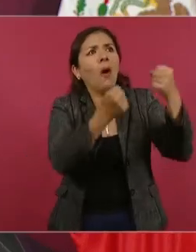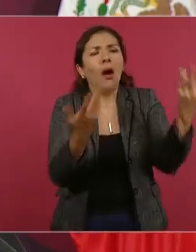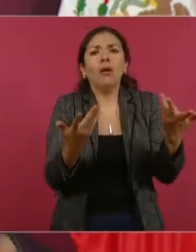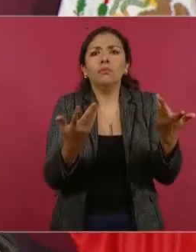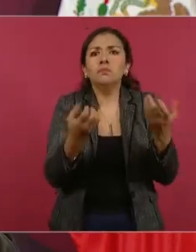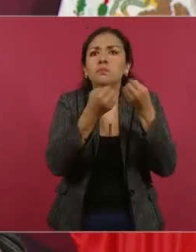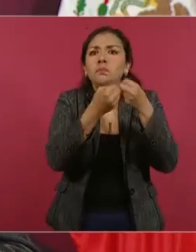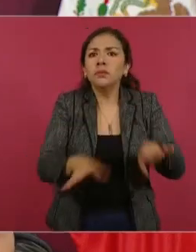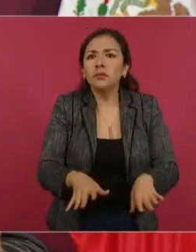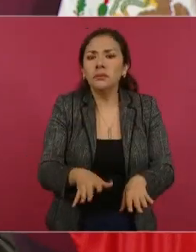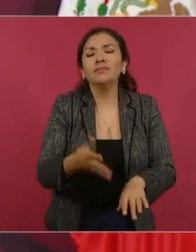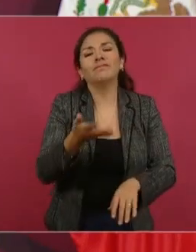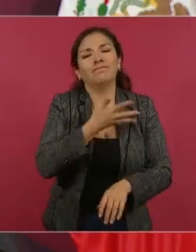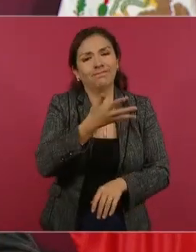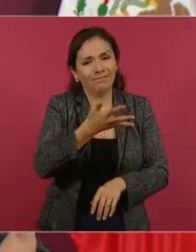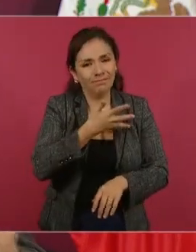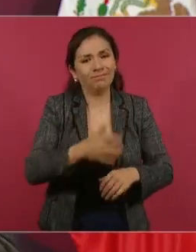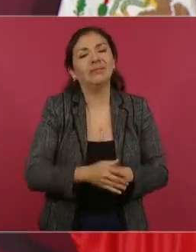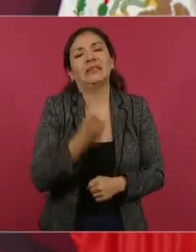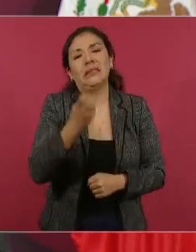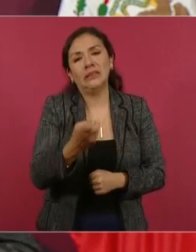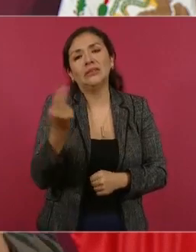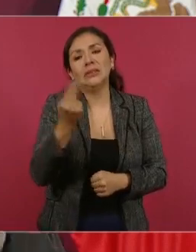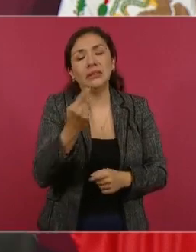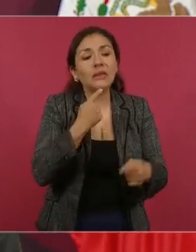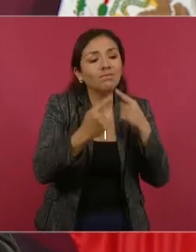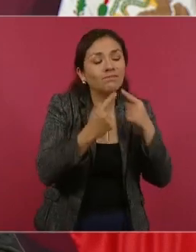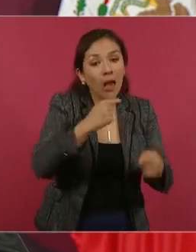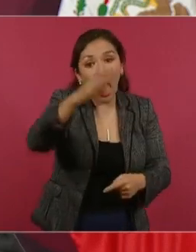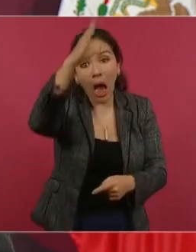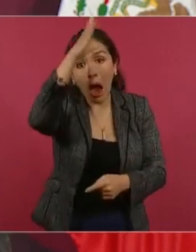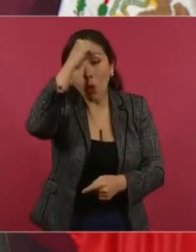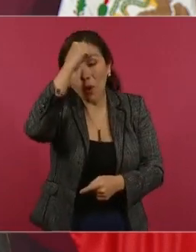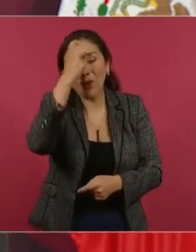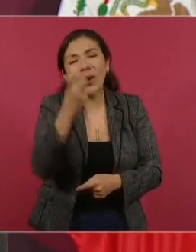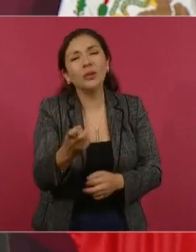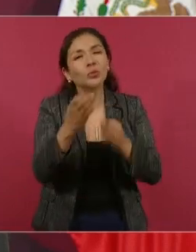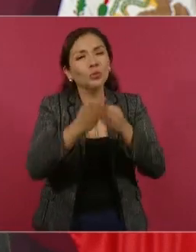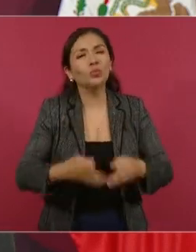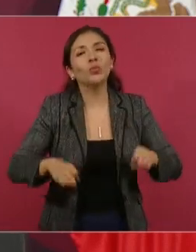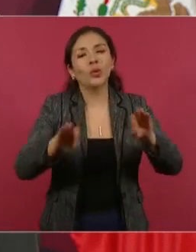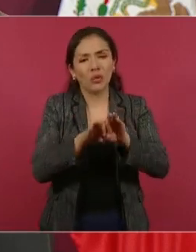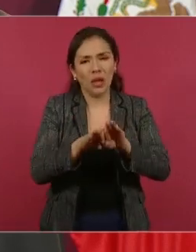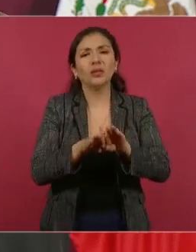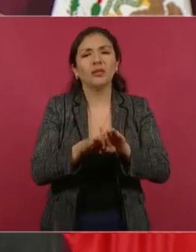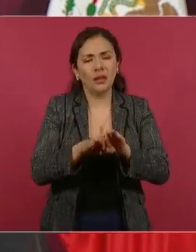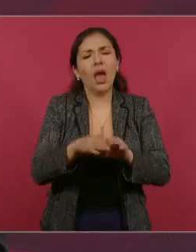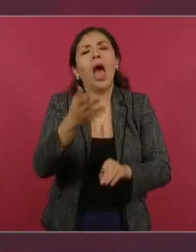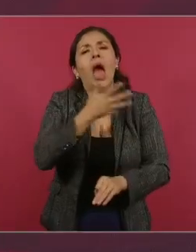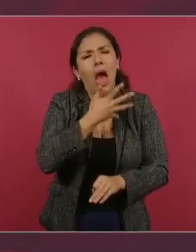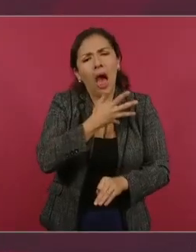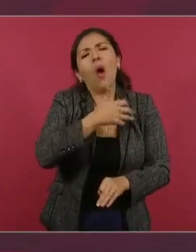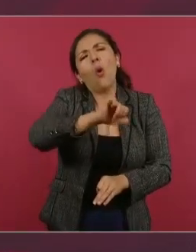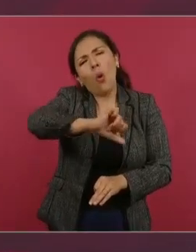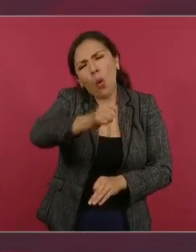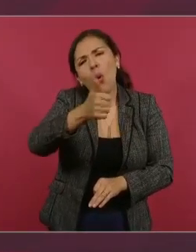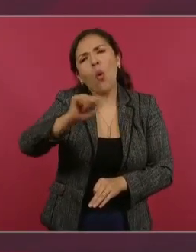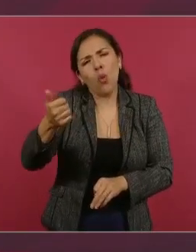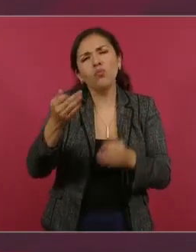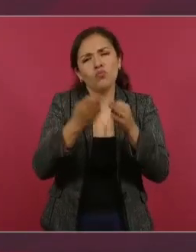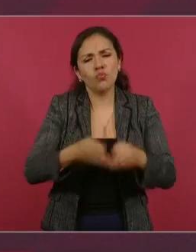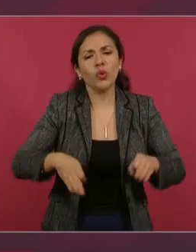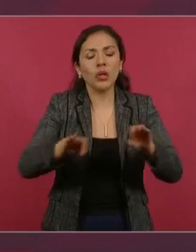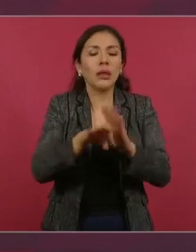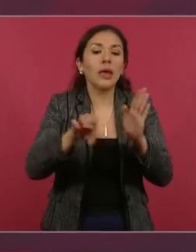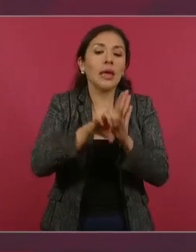Entonces tenemos que ponernos de acuerdo, ese es el tema básicamente. Hay muchas otras cosas, lo que